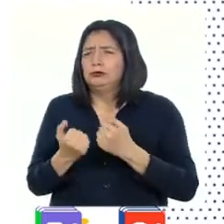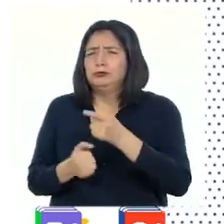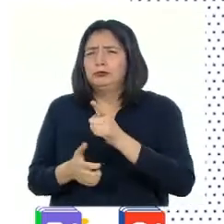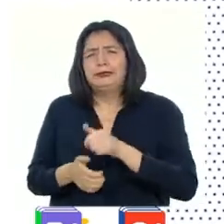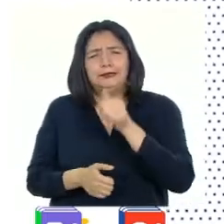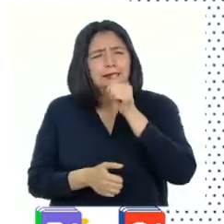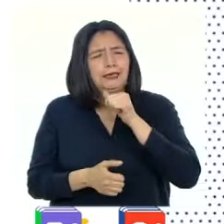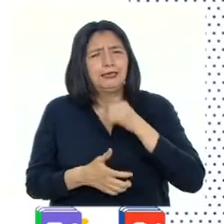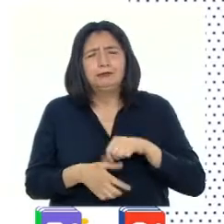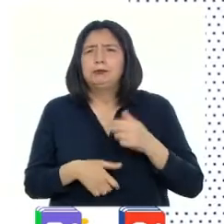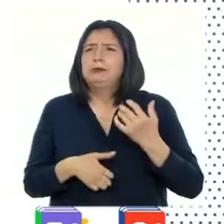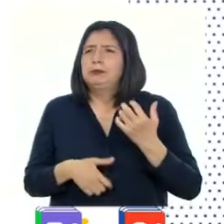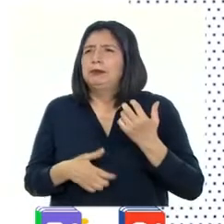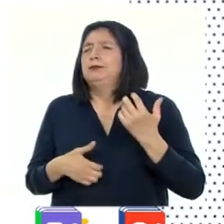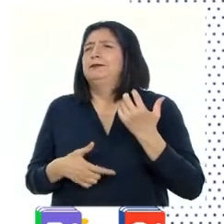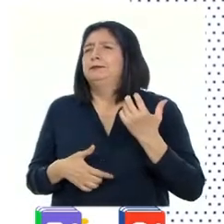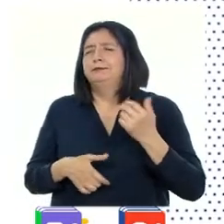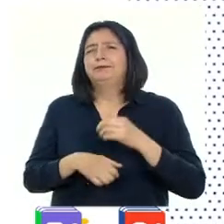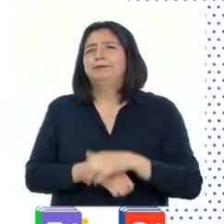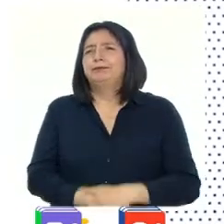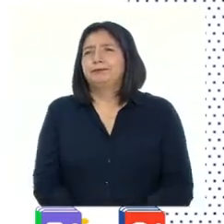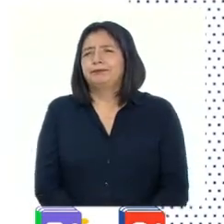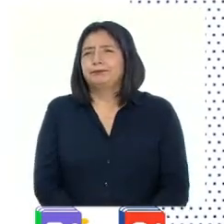tu paciencia.